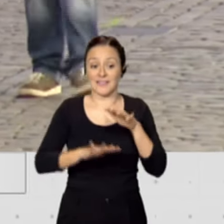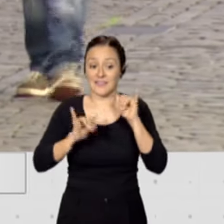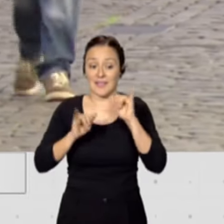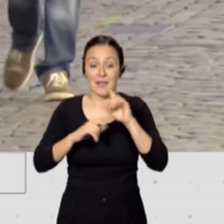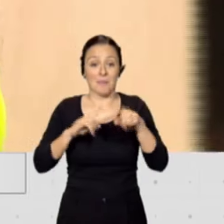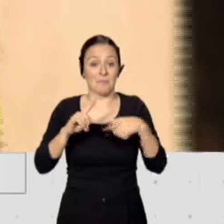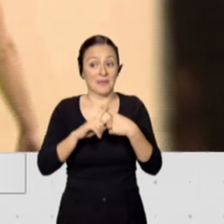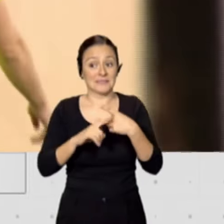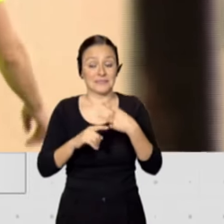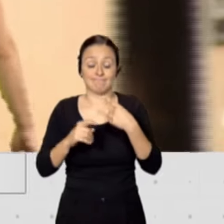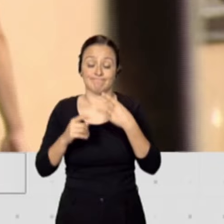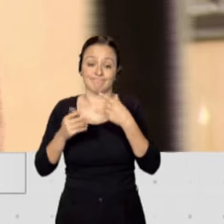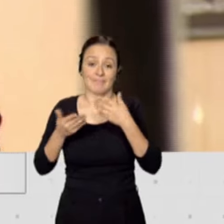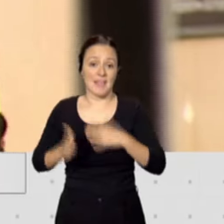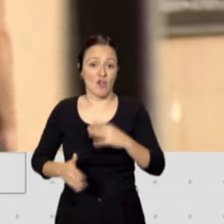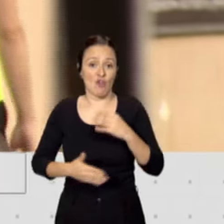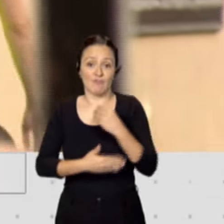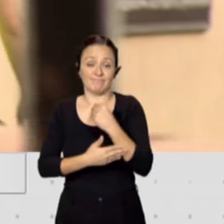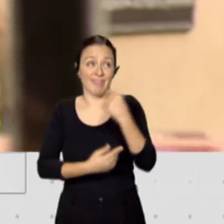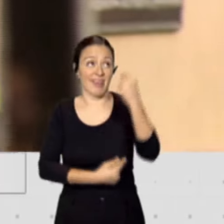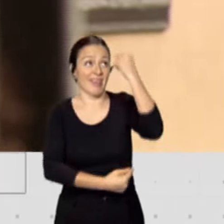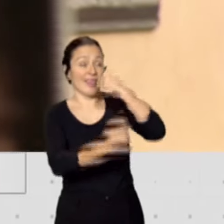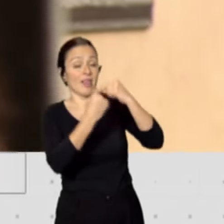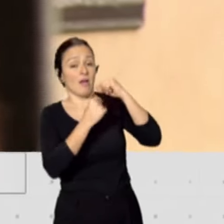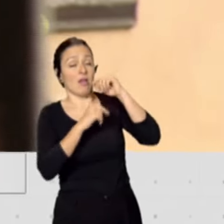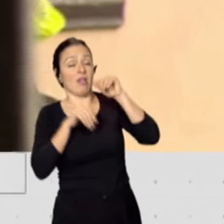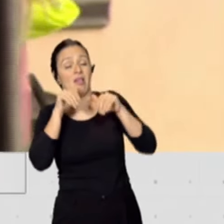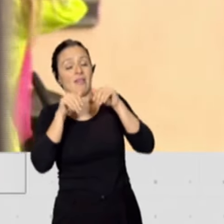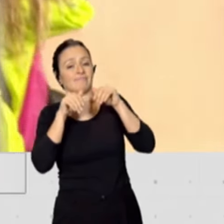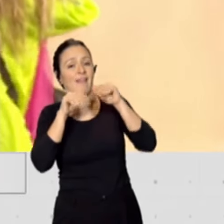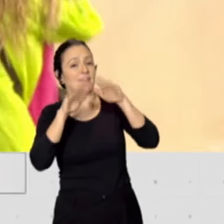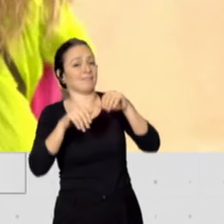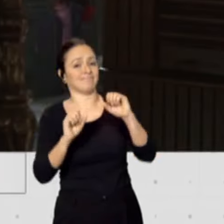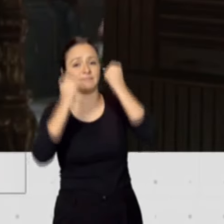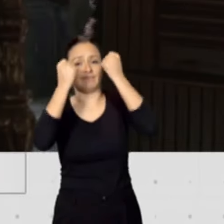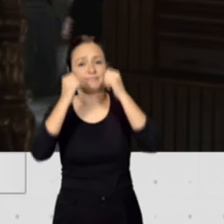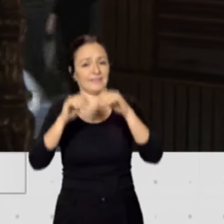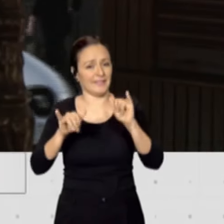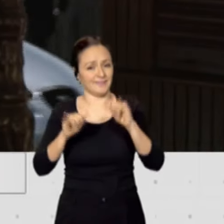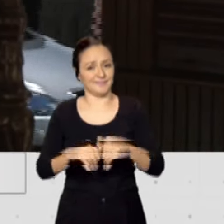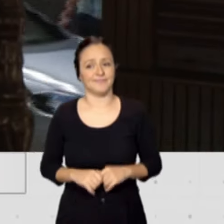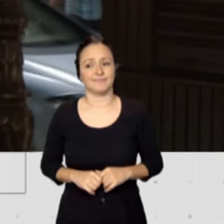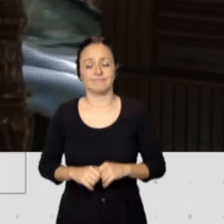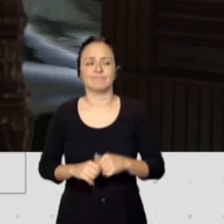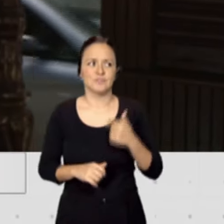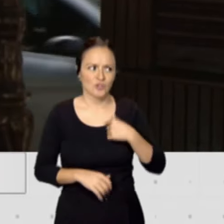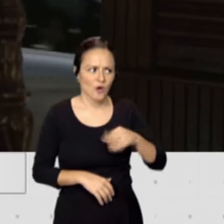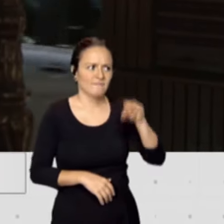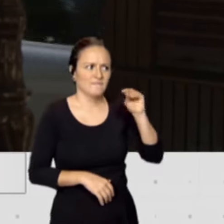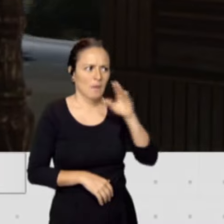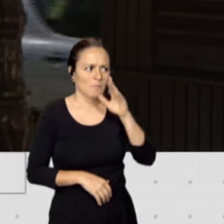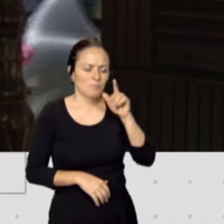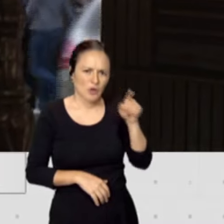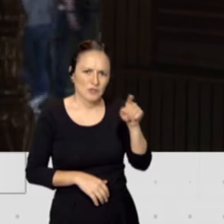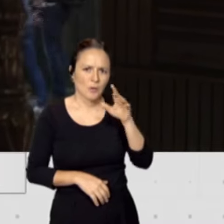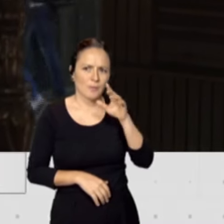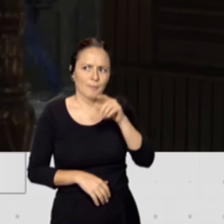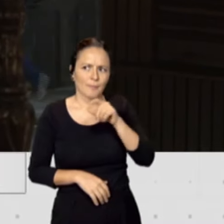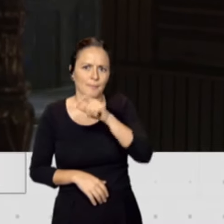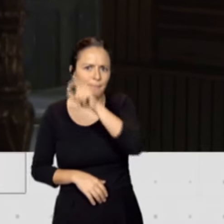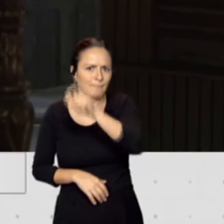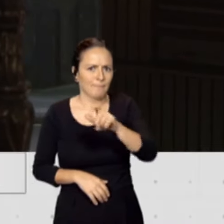la mala fortuna de contagiarse y y no sobrevivió quería preguntarle por eso por el mensaje que lanzamos a a las madres y a los